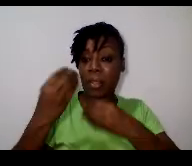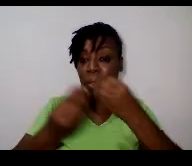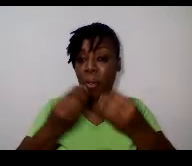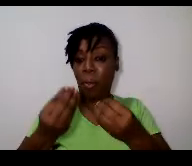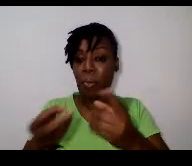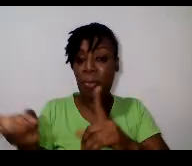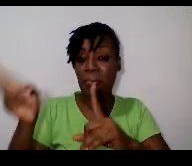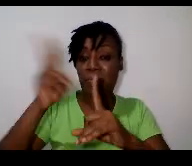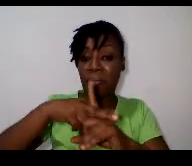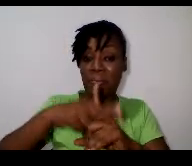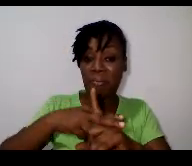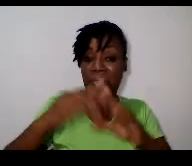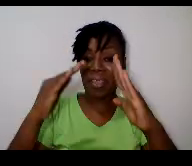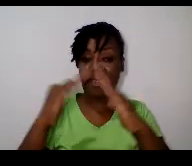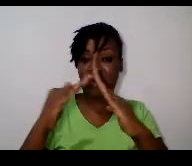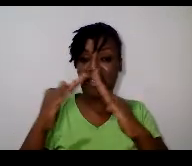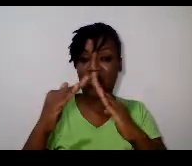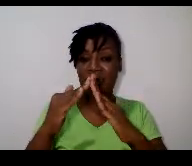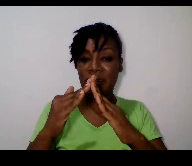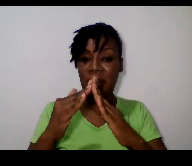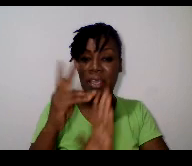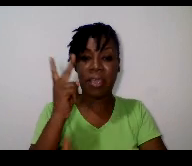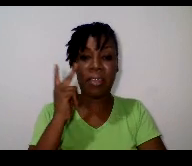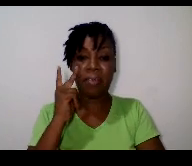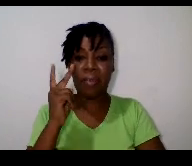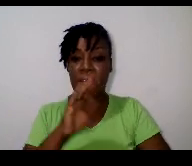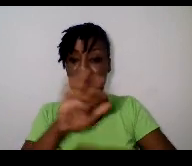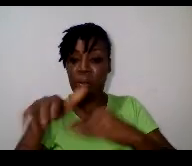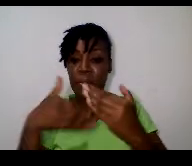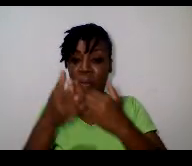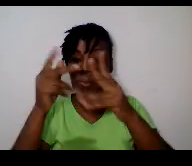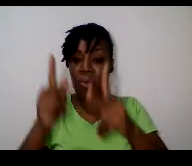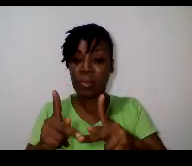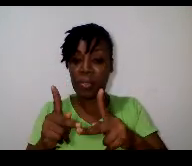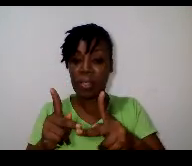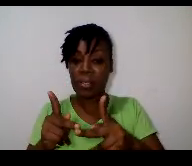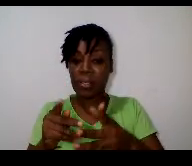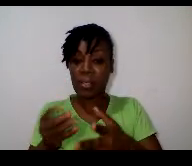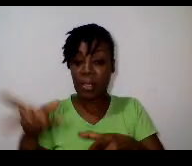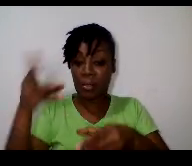todas las personas que sean parte justamente de